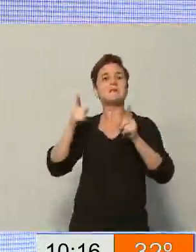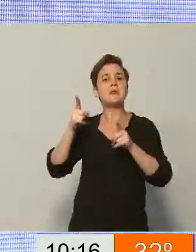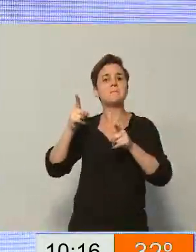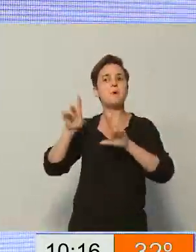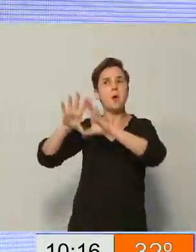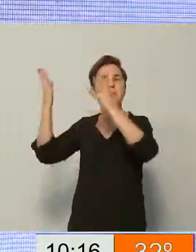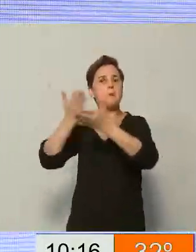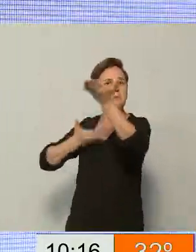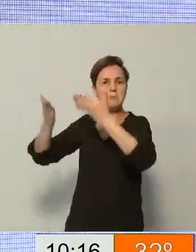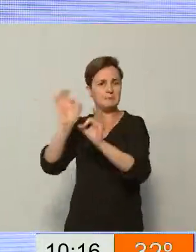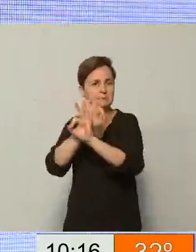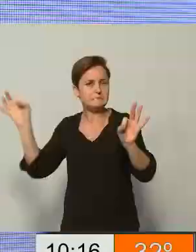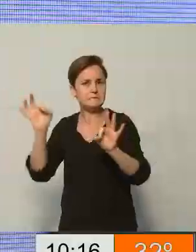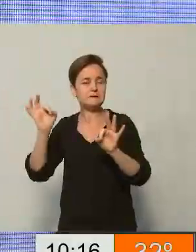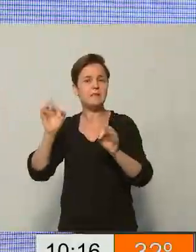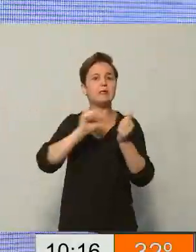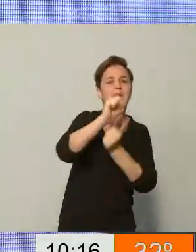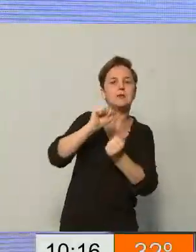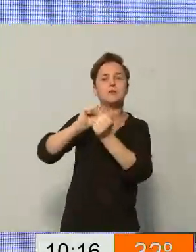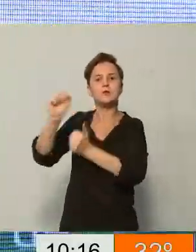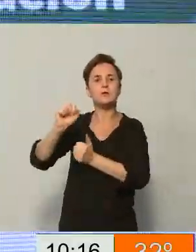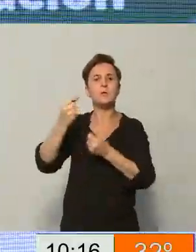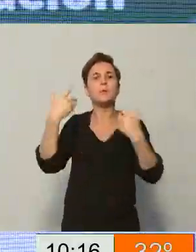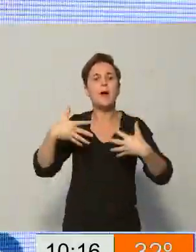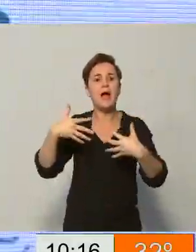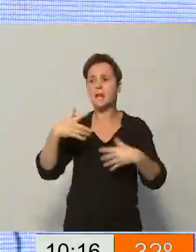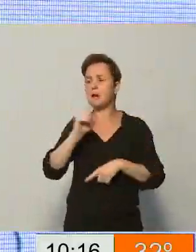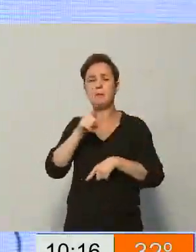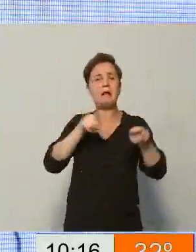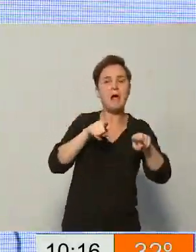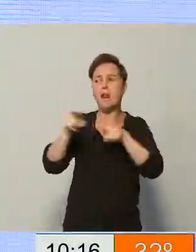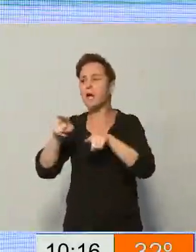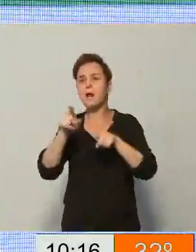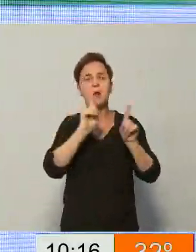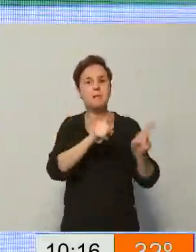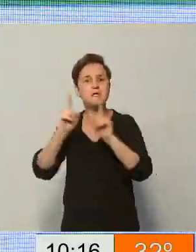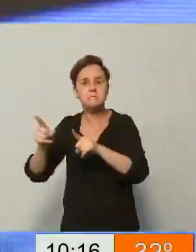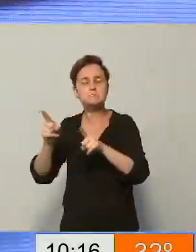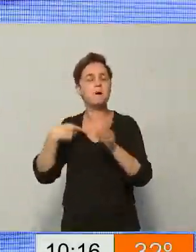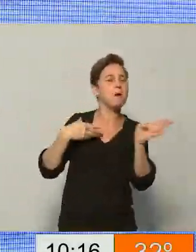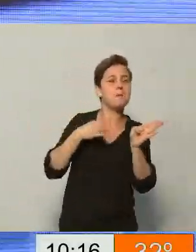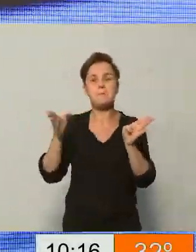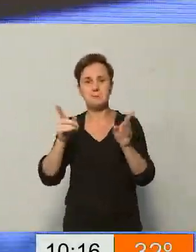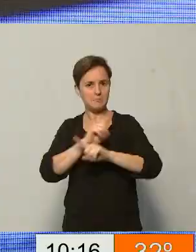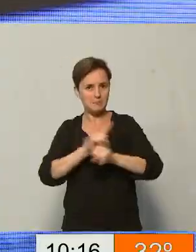exterior, no había doble títulos, no había carreras compartidas, la oferta